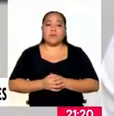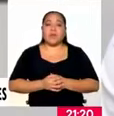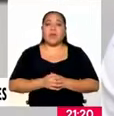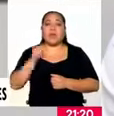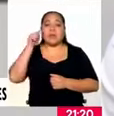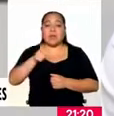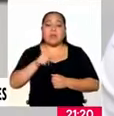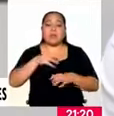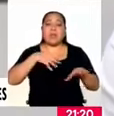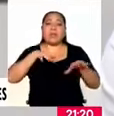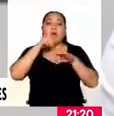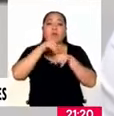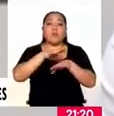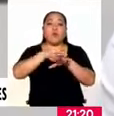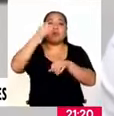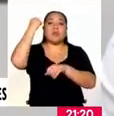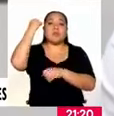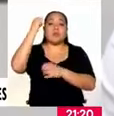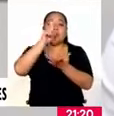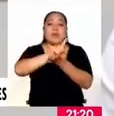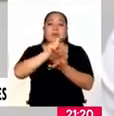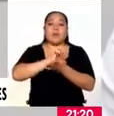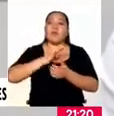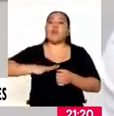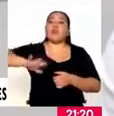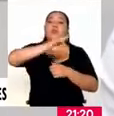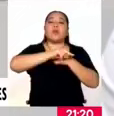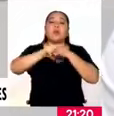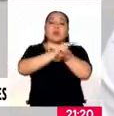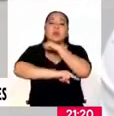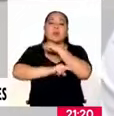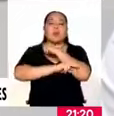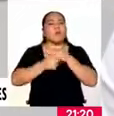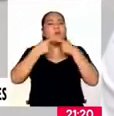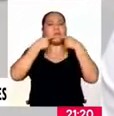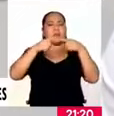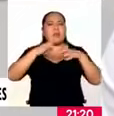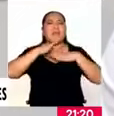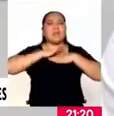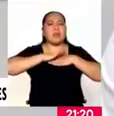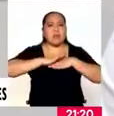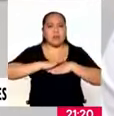las protestas en Lima y a nivel nacional, un mensaje de tranquilidad.